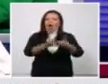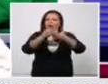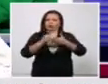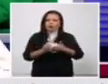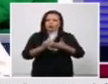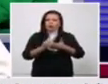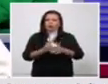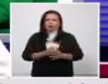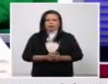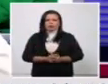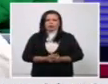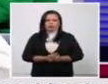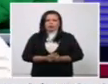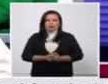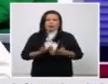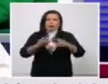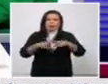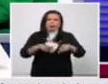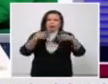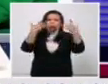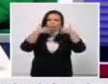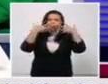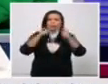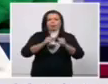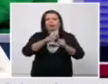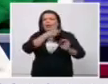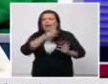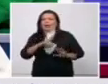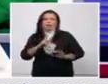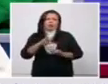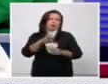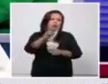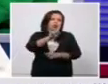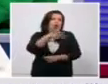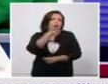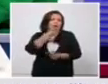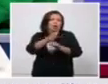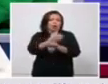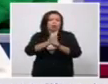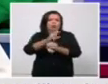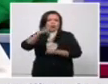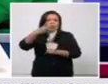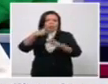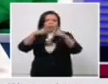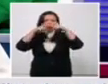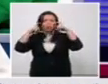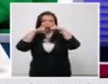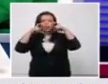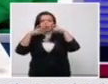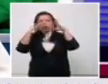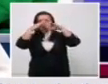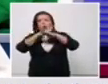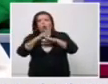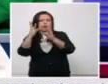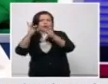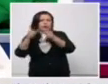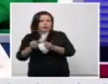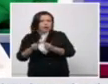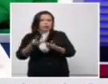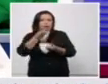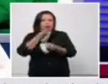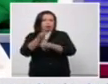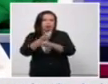bien, pero si no tienes 2, una, pues protege también. Y hacen algunas recomendaciones.